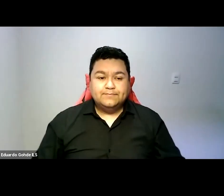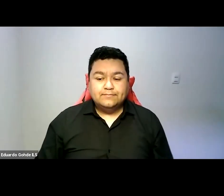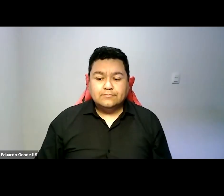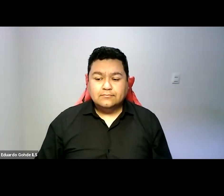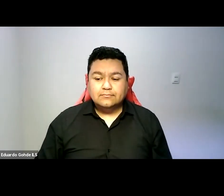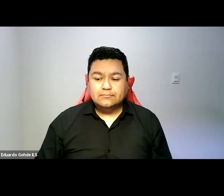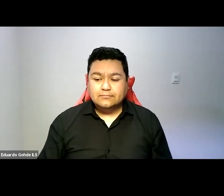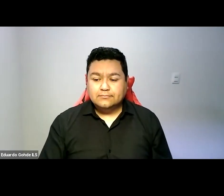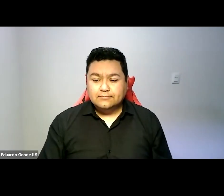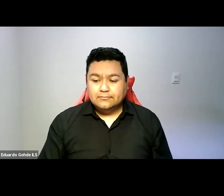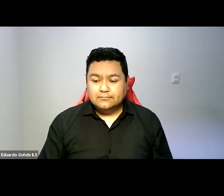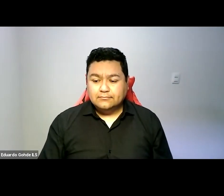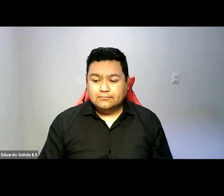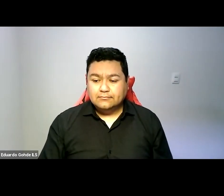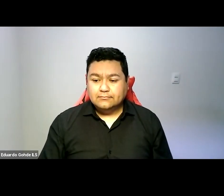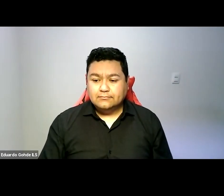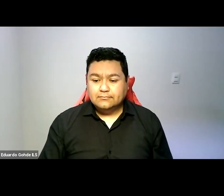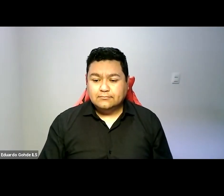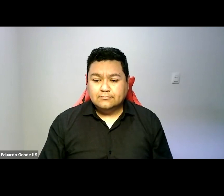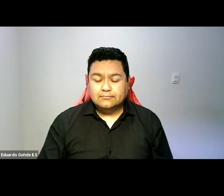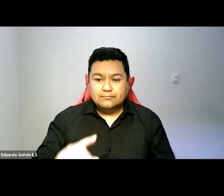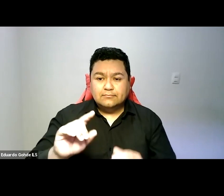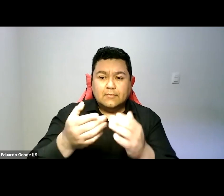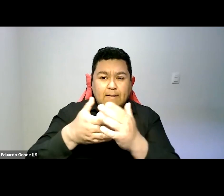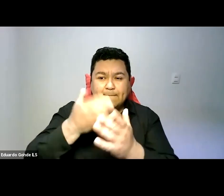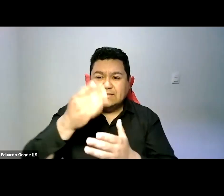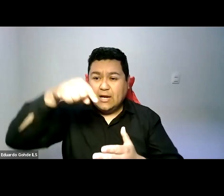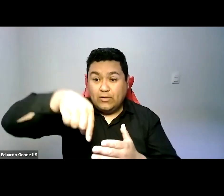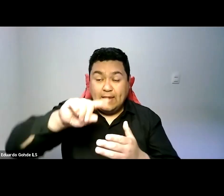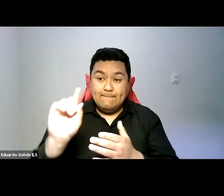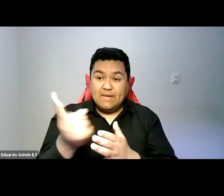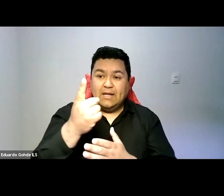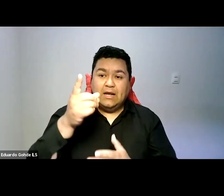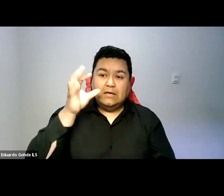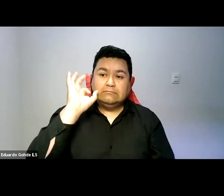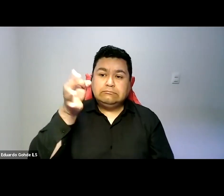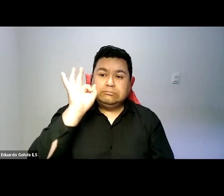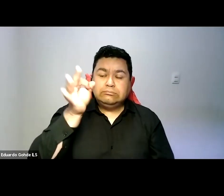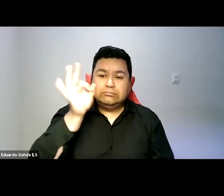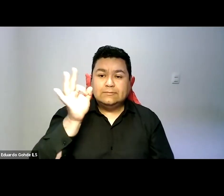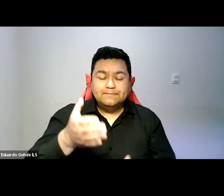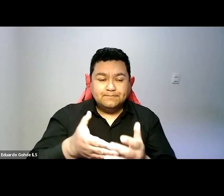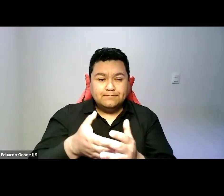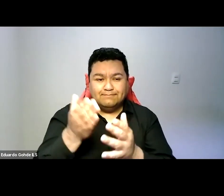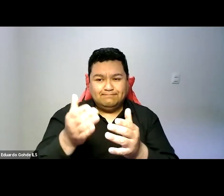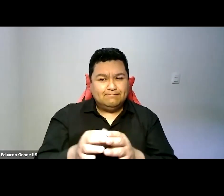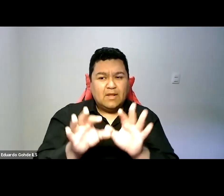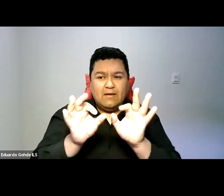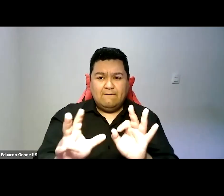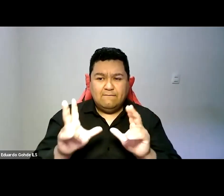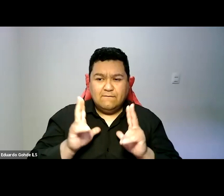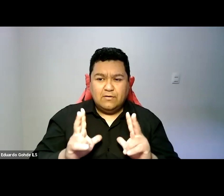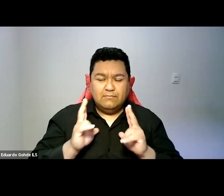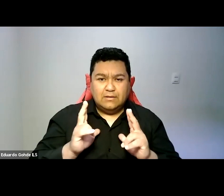Vamos a iniciar este evento hoy con la primera de 3 conferencias, y para dar inicio y partida formal a este congreso vamos a escuchar